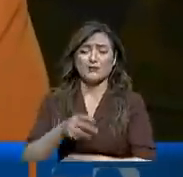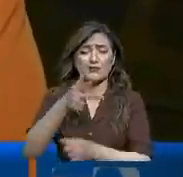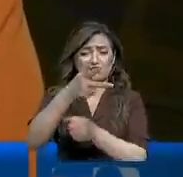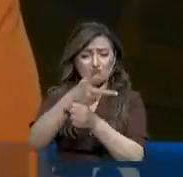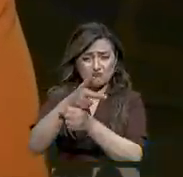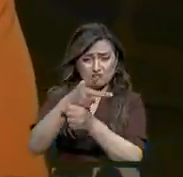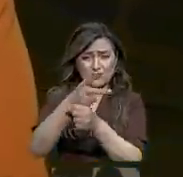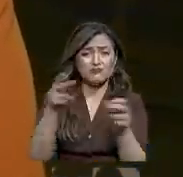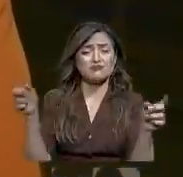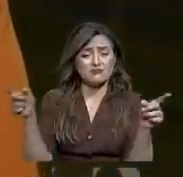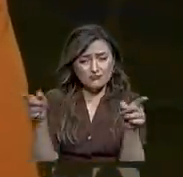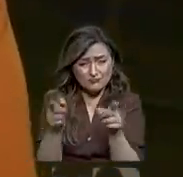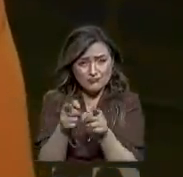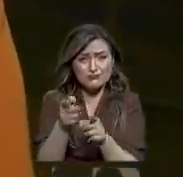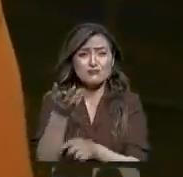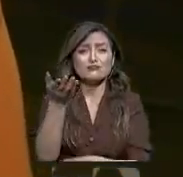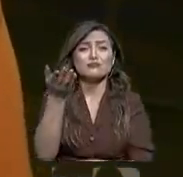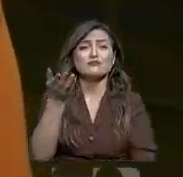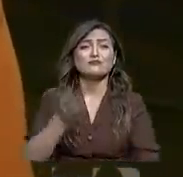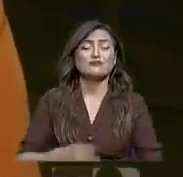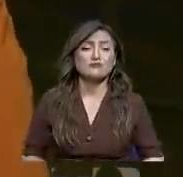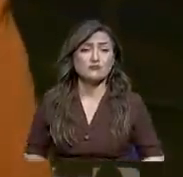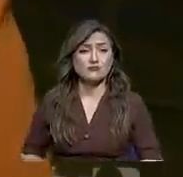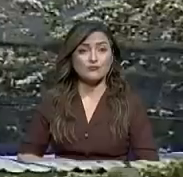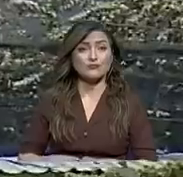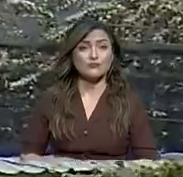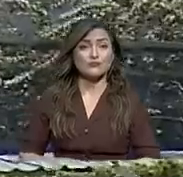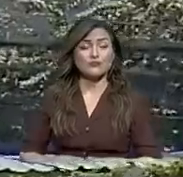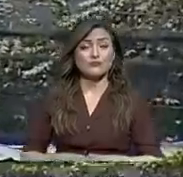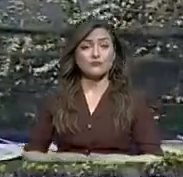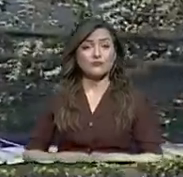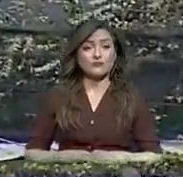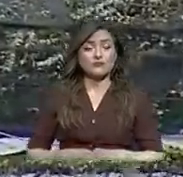lo hemos resumido en el siguiente reportaje veamos